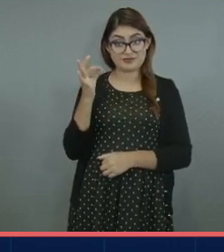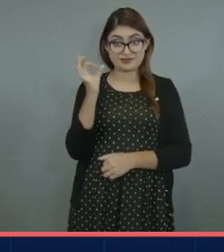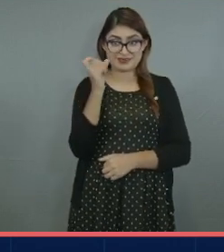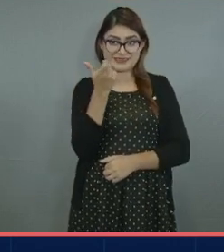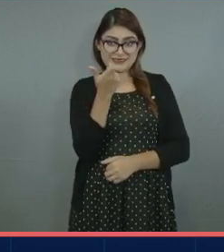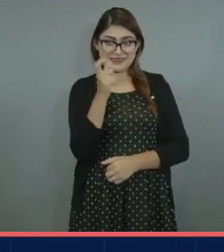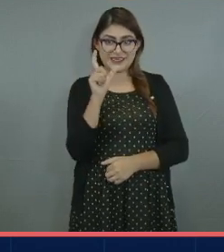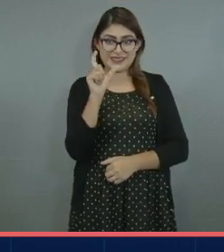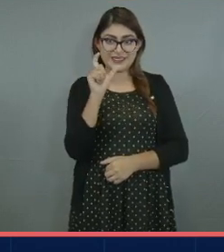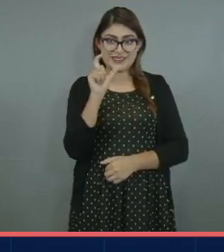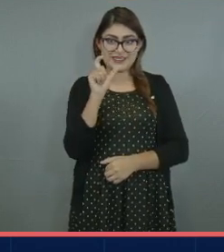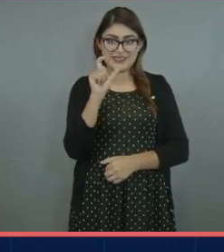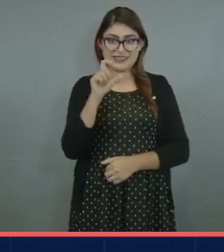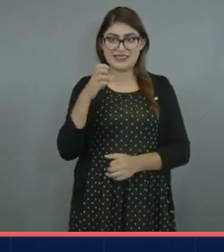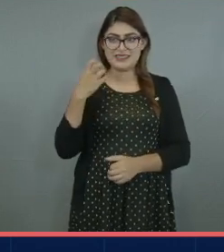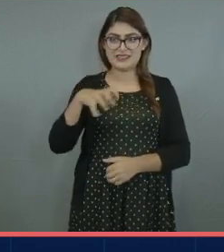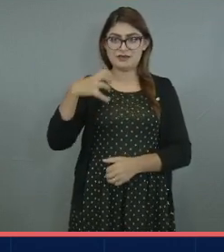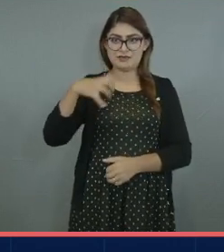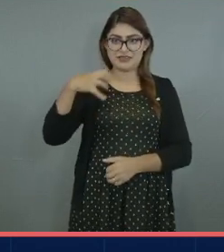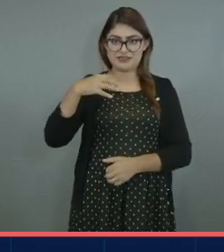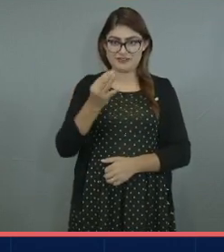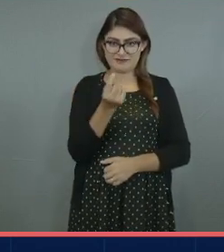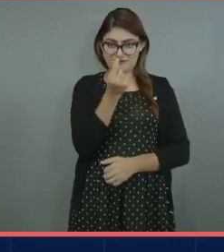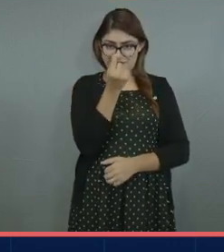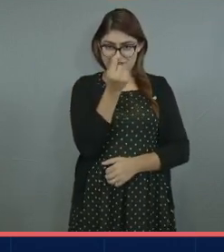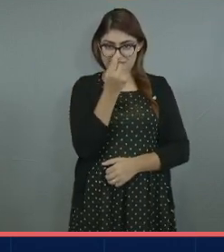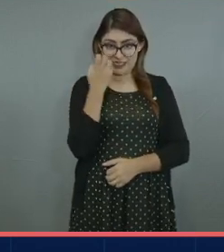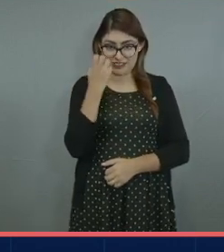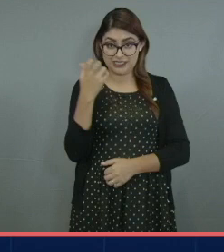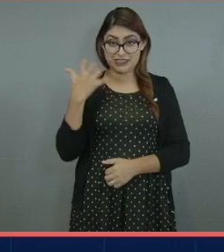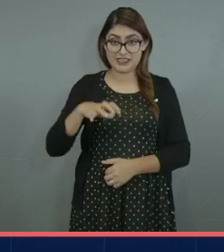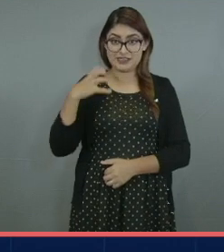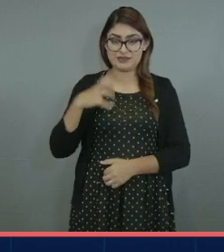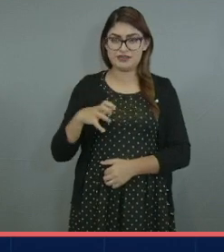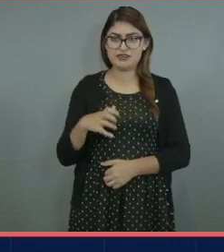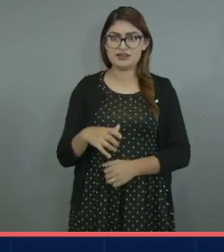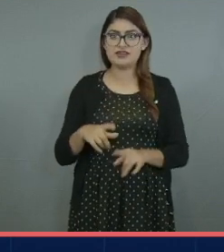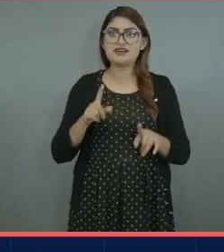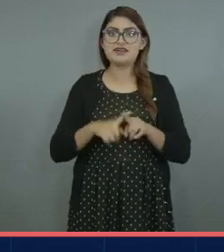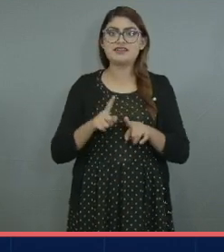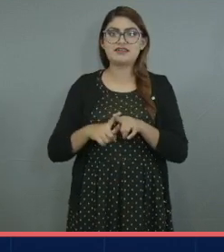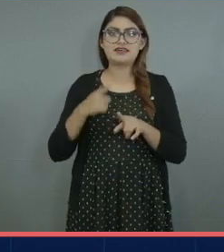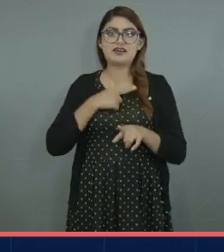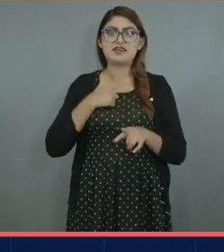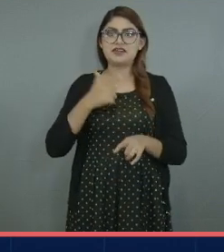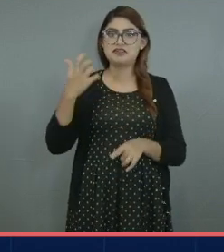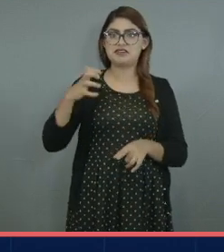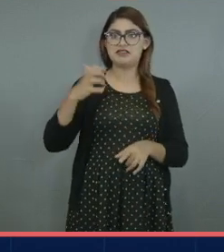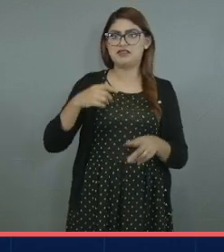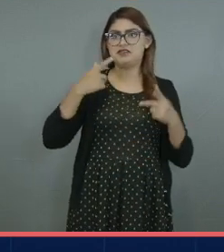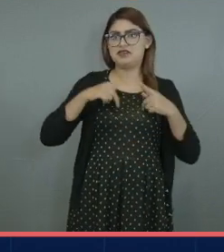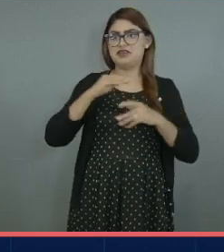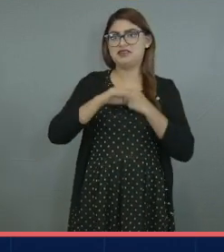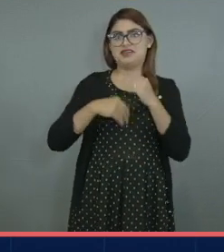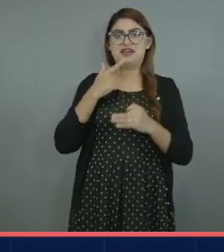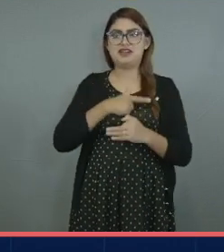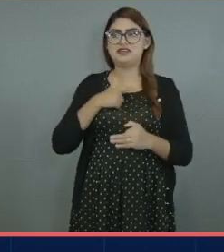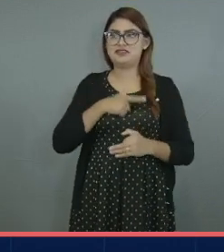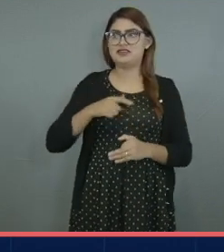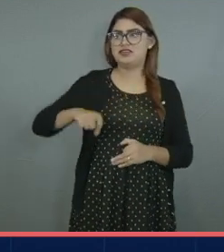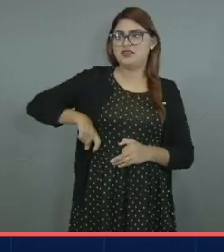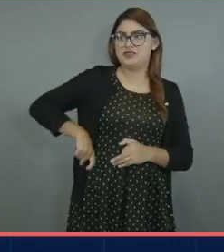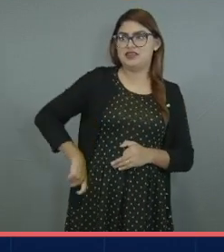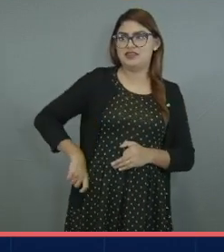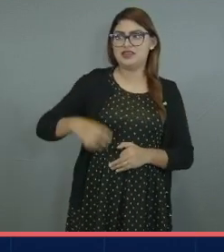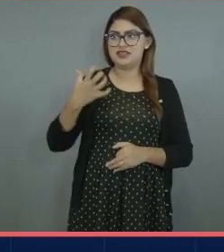10 pesos, la vamos a acercar, la vamos a acercar. Ahí está, monedita de los 10 pesos. ¿A quién no le gusta tener una moneda de 10 pesos? Yo creo que a todos de los que estamos aquí